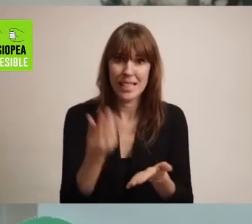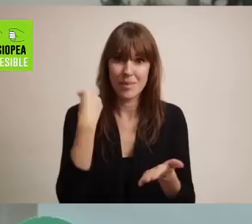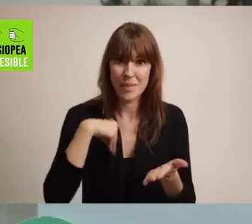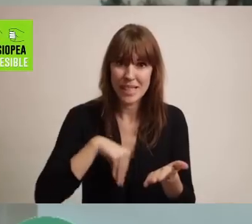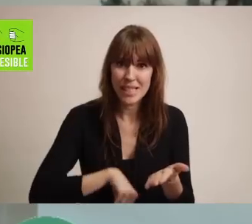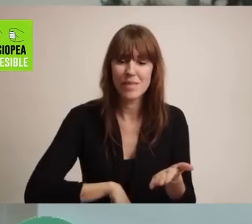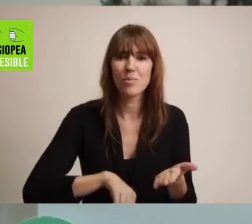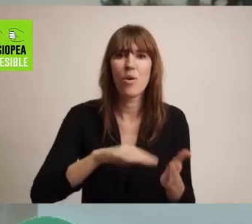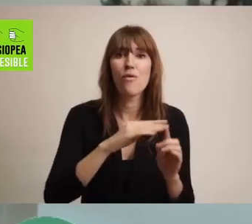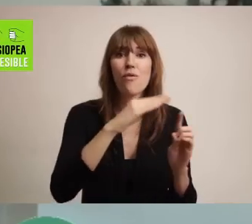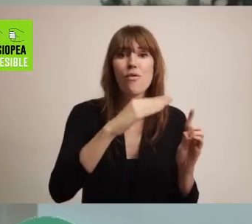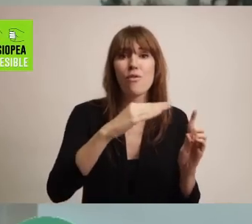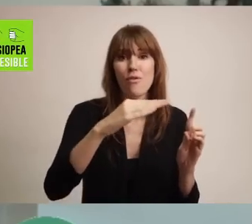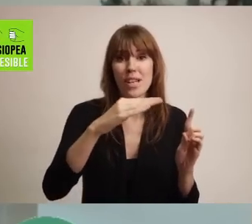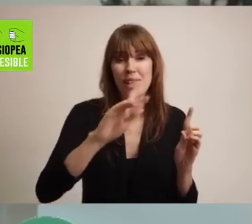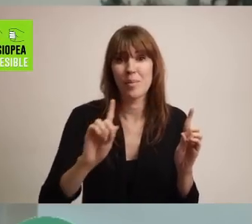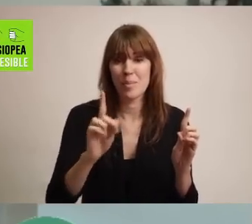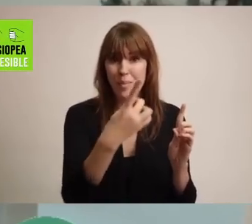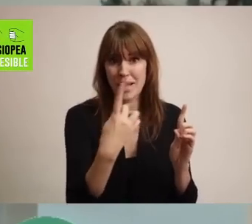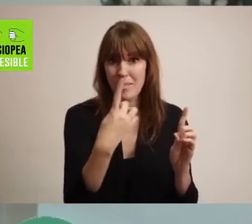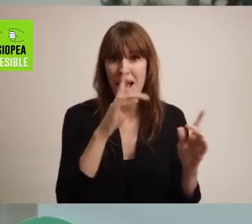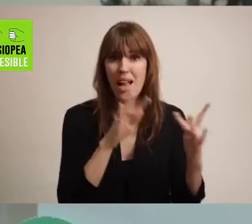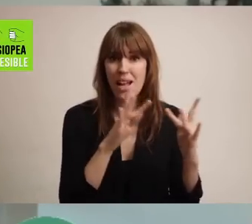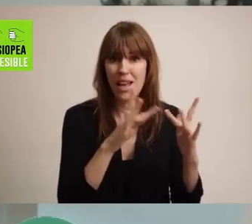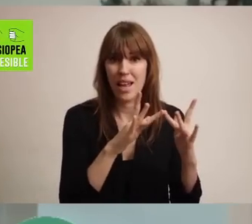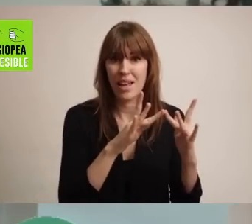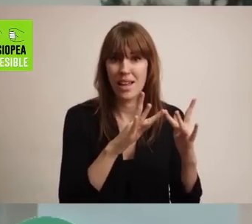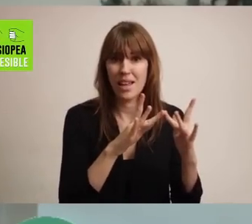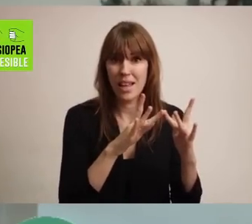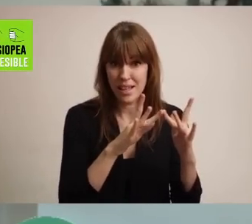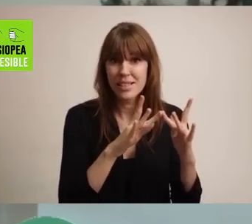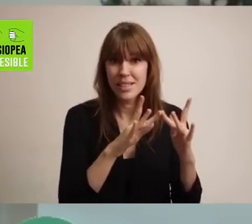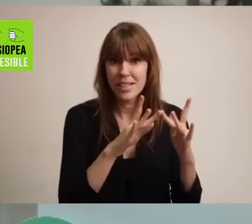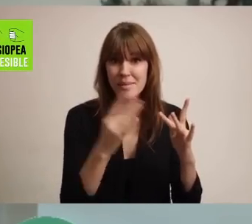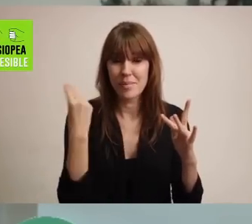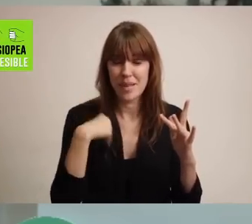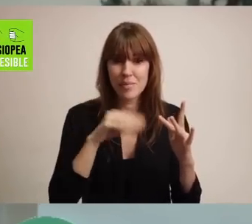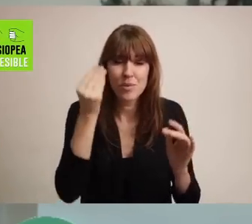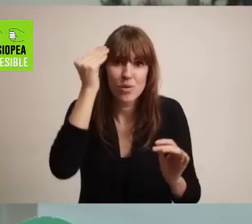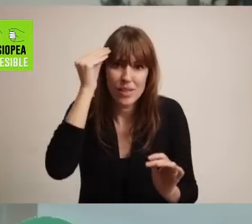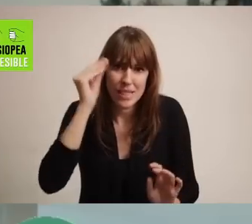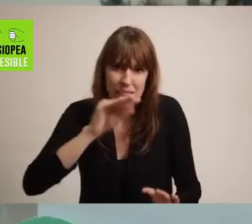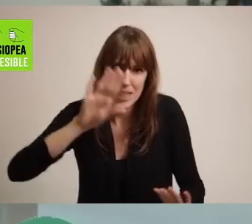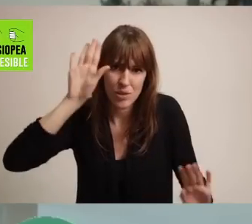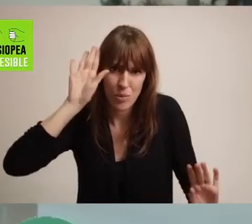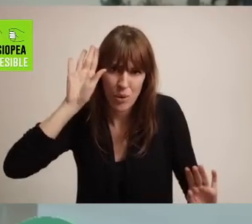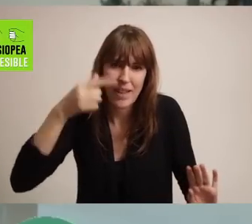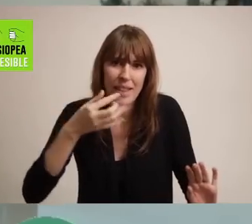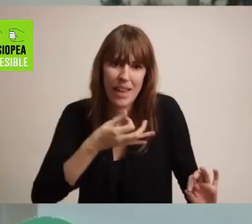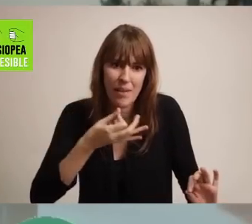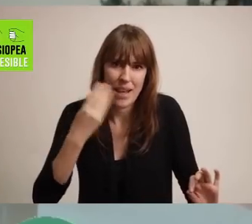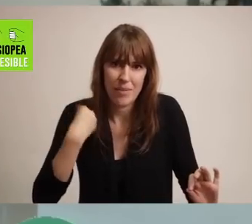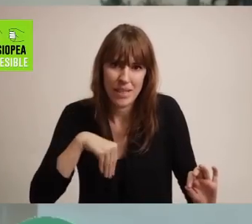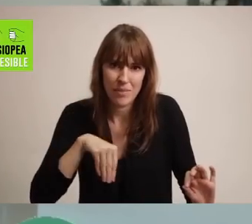fuente primaria, que es a lo que se supone que se debería de llamar, en vez de fuente universal,